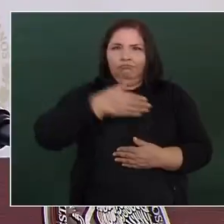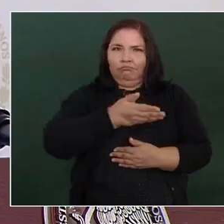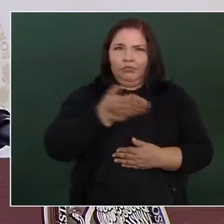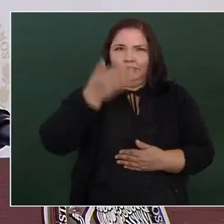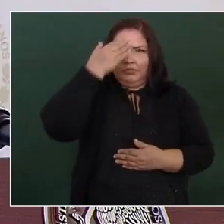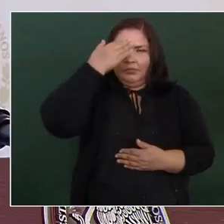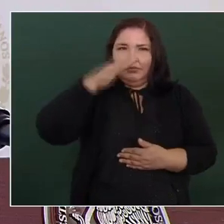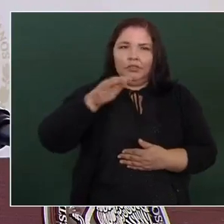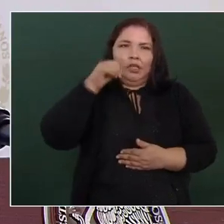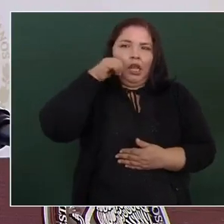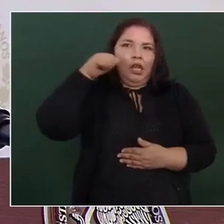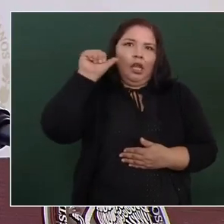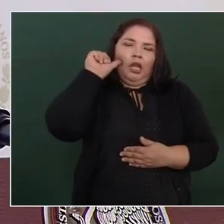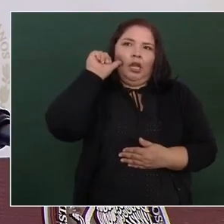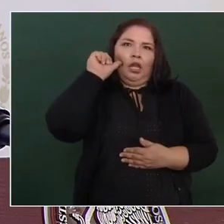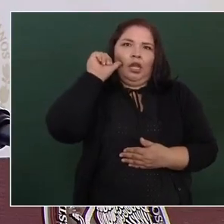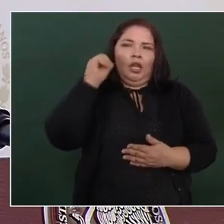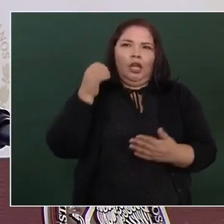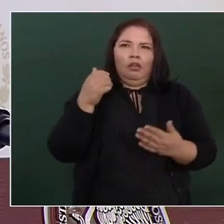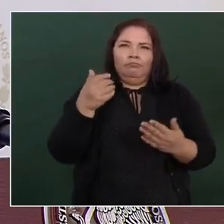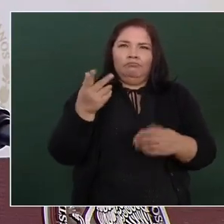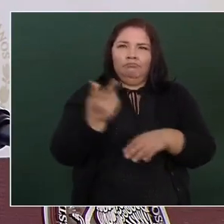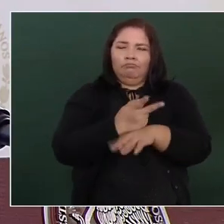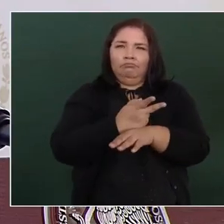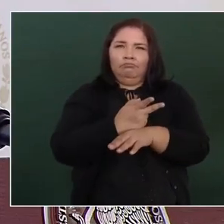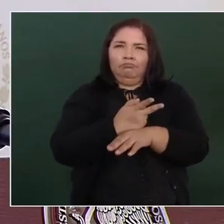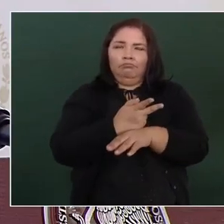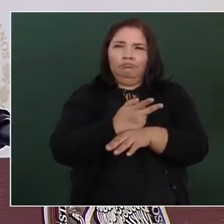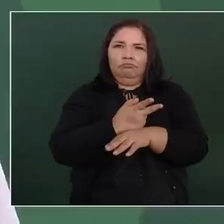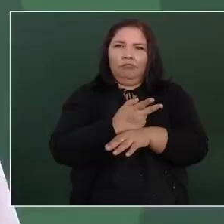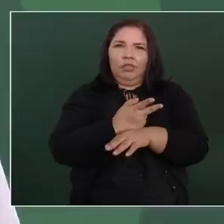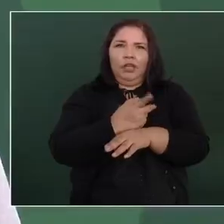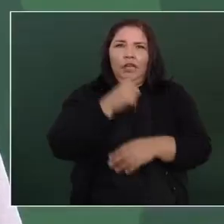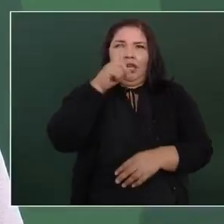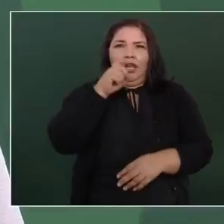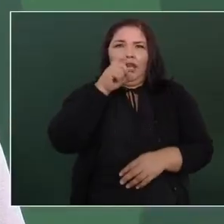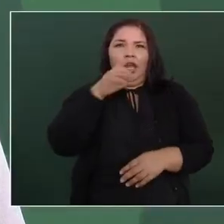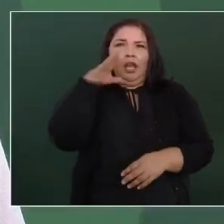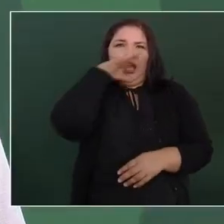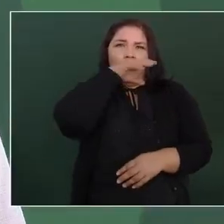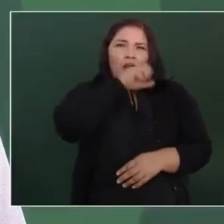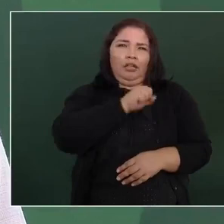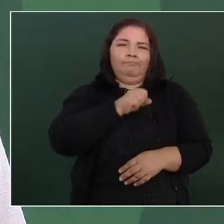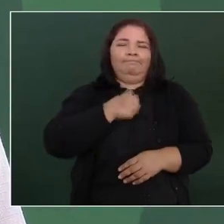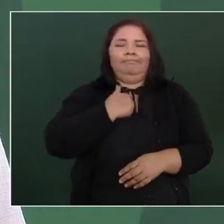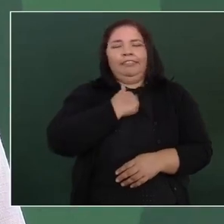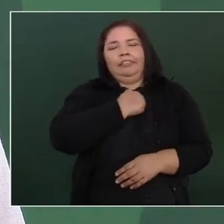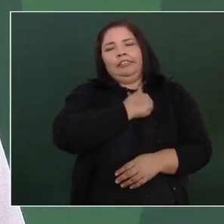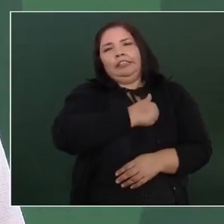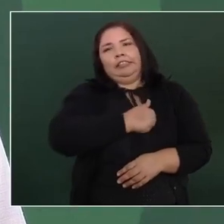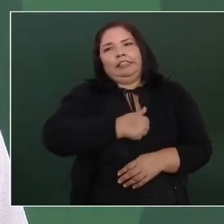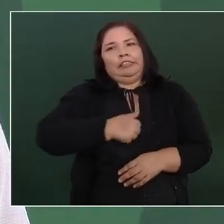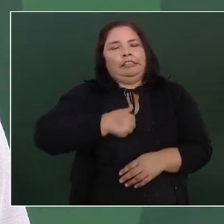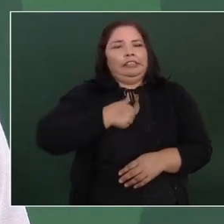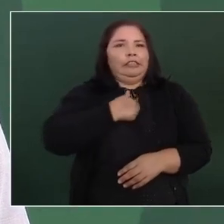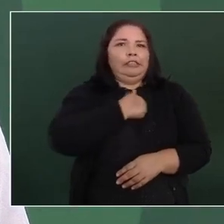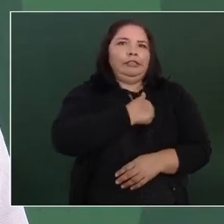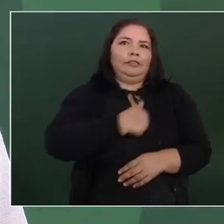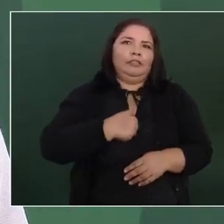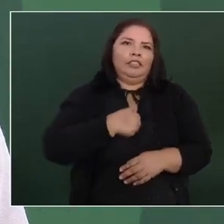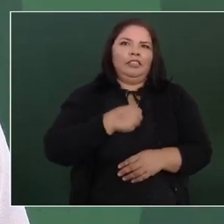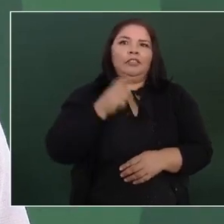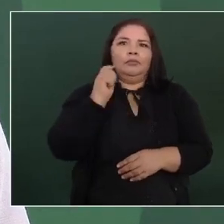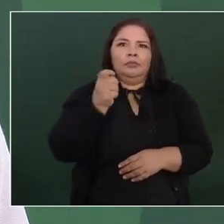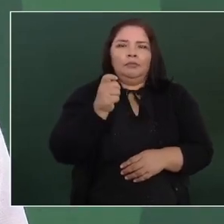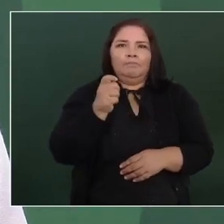ayer ocurrieron hechos en Aguascalientes que lamentamos profundamente. Nos referimos